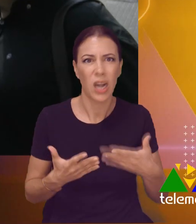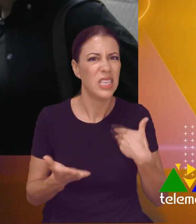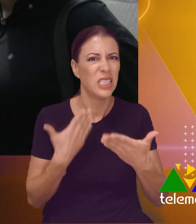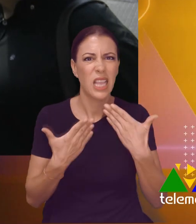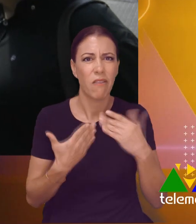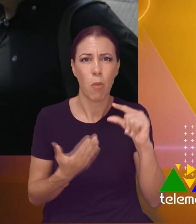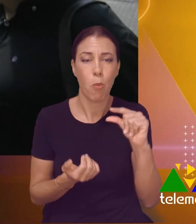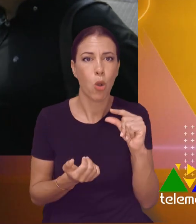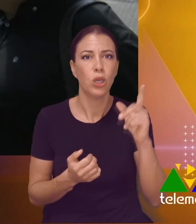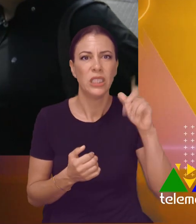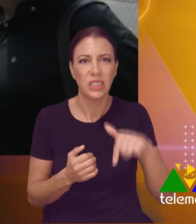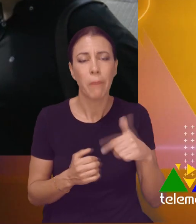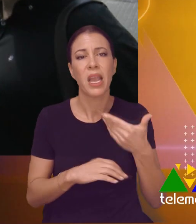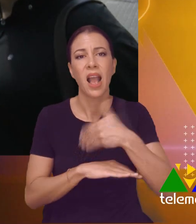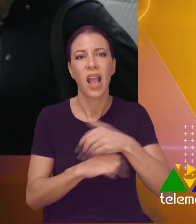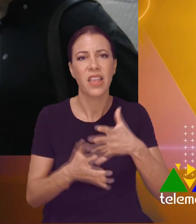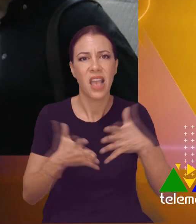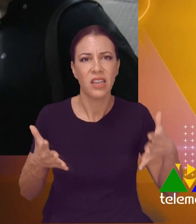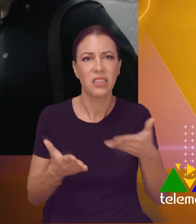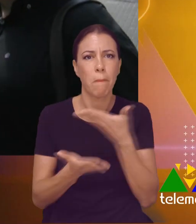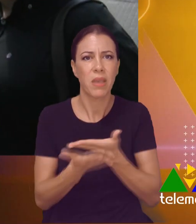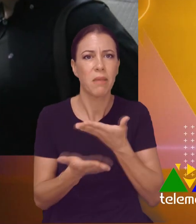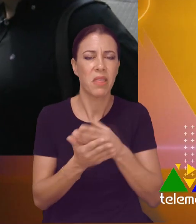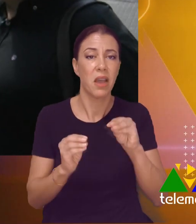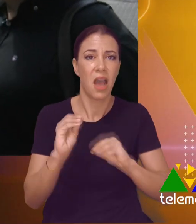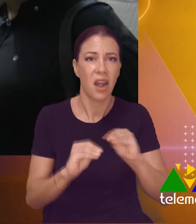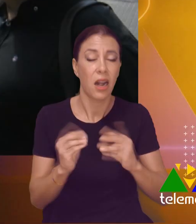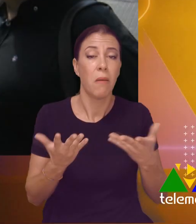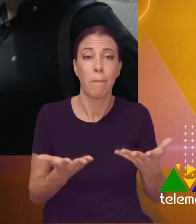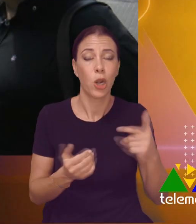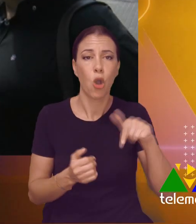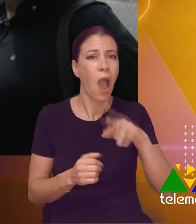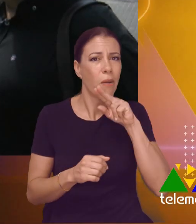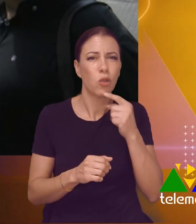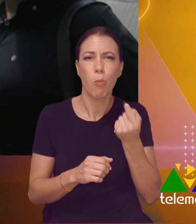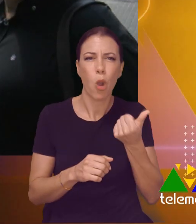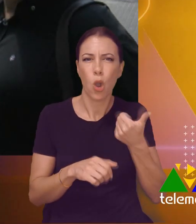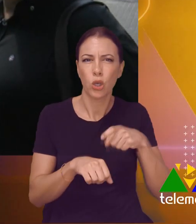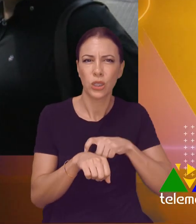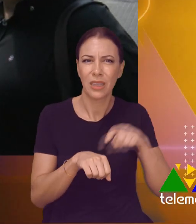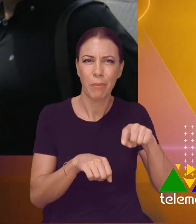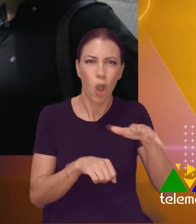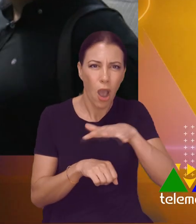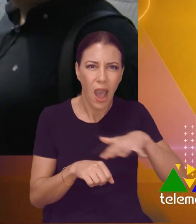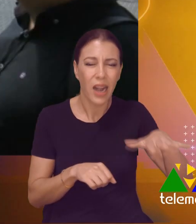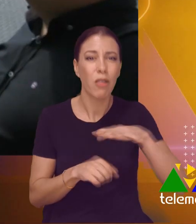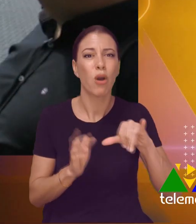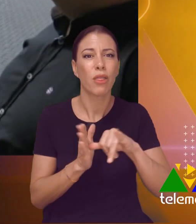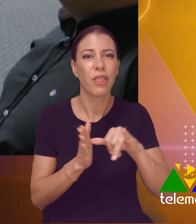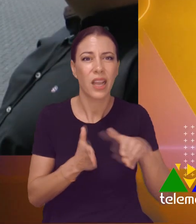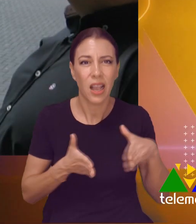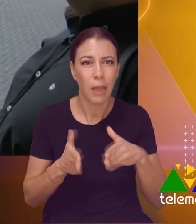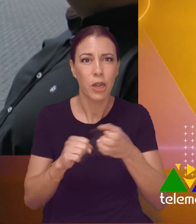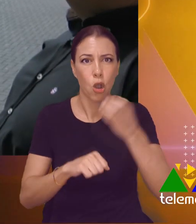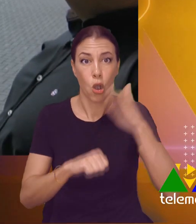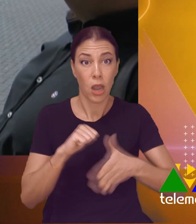habla poco del barrio. Hablamos más de la calle Ancha, que se arregla muchísimo y tal, no sé cuánto, pero hablamos poco de estos barrios alrededor del Camino